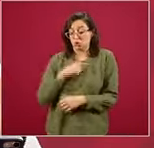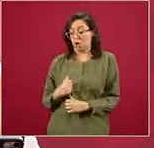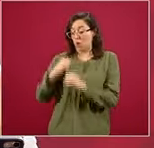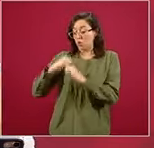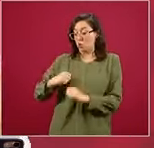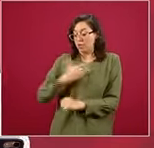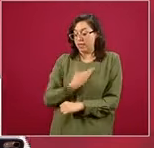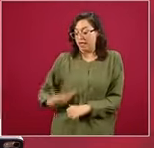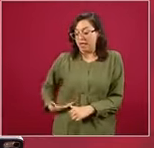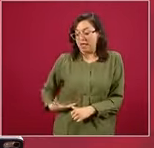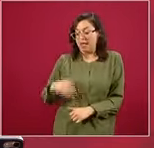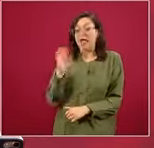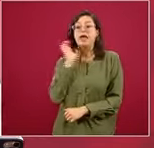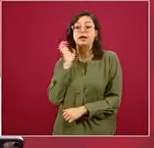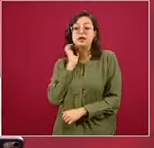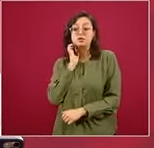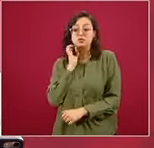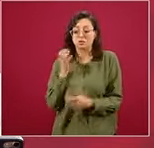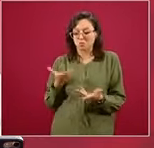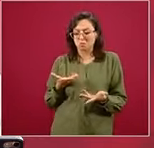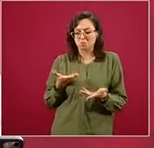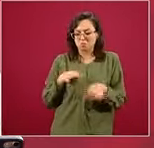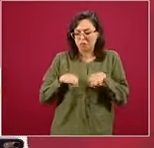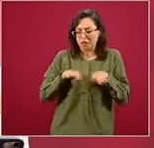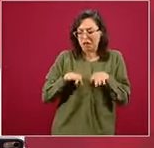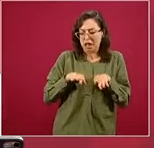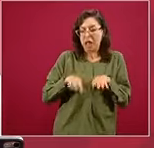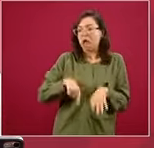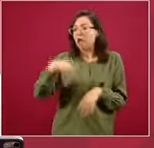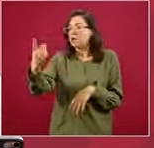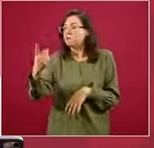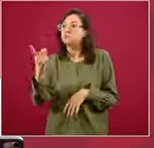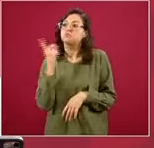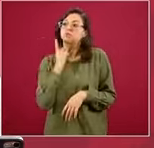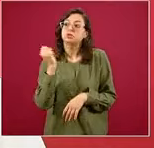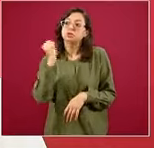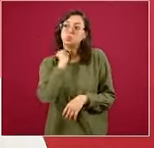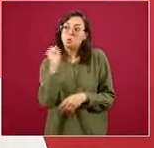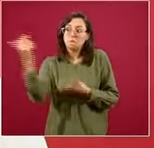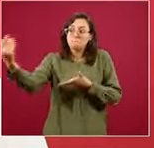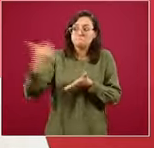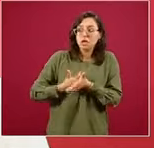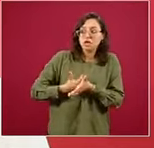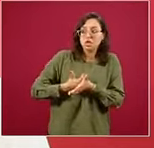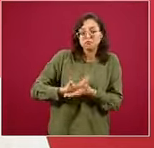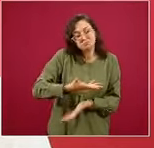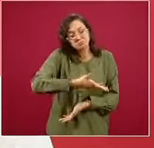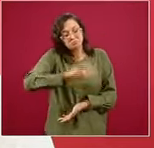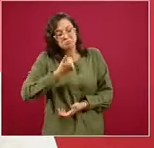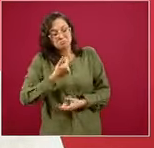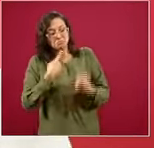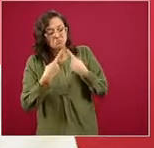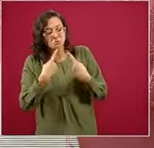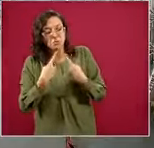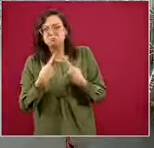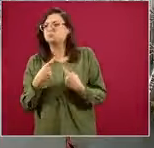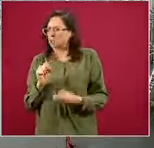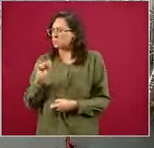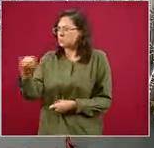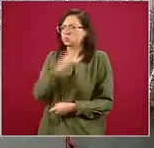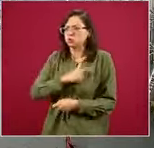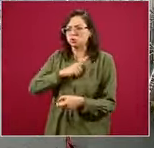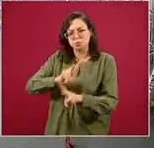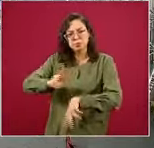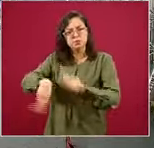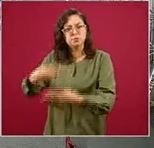a disposición de que el Poder Legislativo nos llame a lo que considere pertinente. Muchas gracias. Vámonos